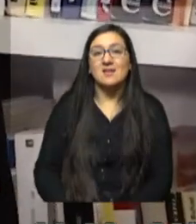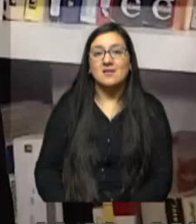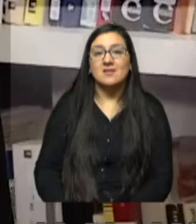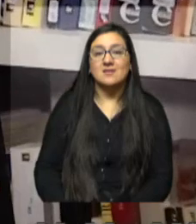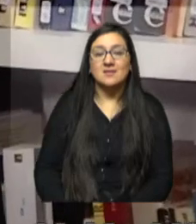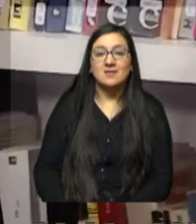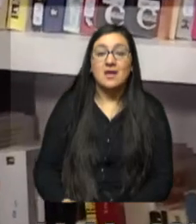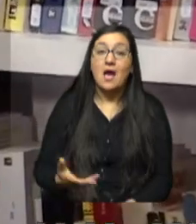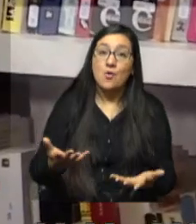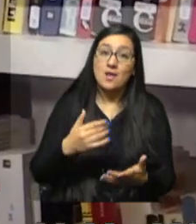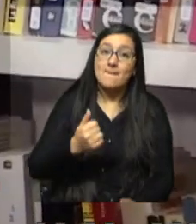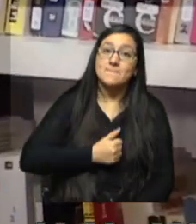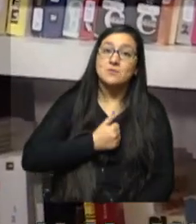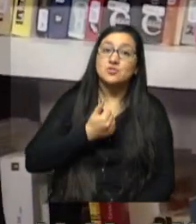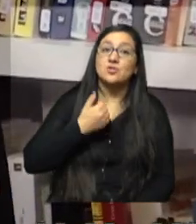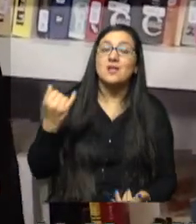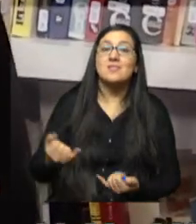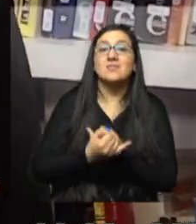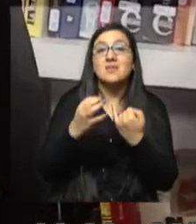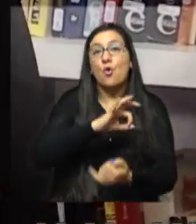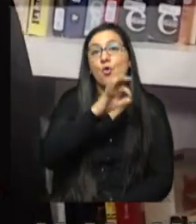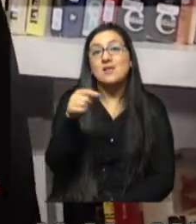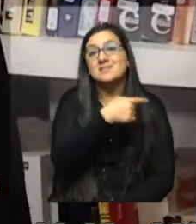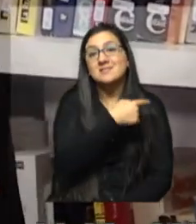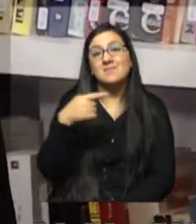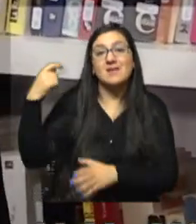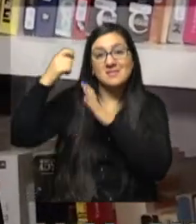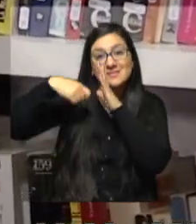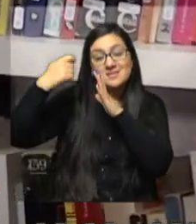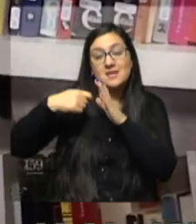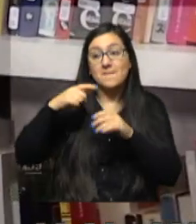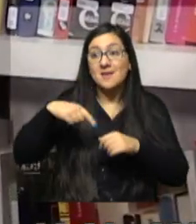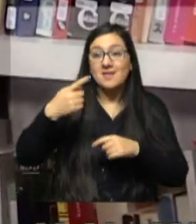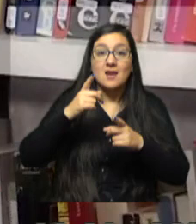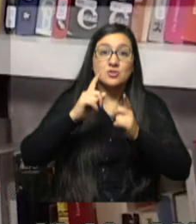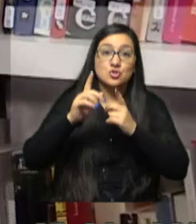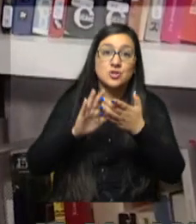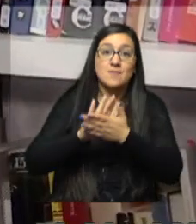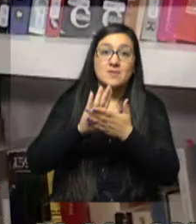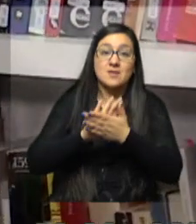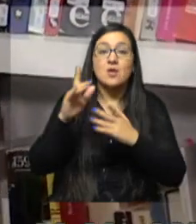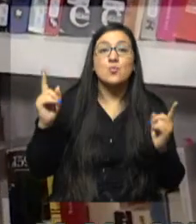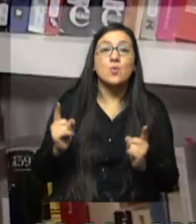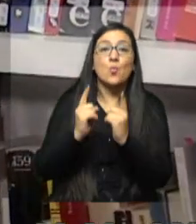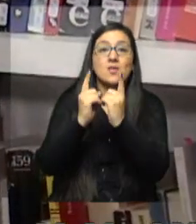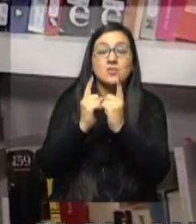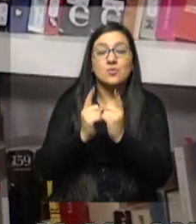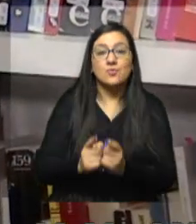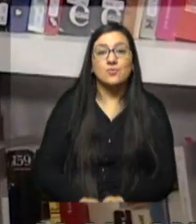caso, aprovechando el día o la Semana del Cine, en el día de mañana, a las 11 de la mañana, va a haber un encuentro,